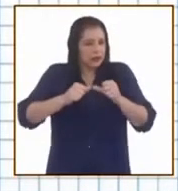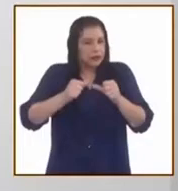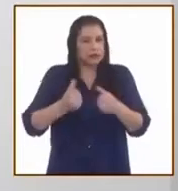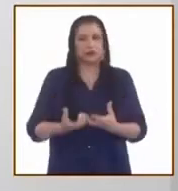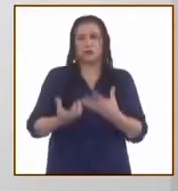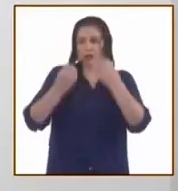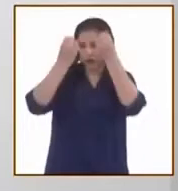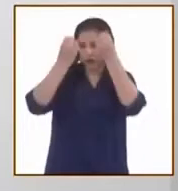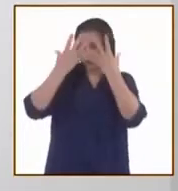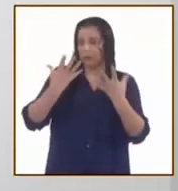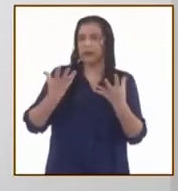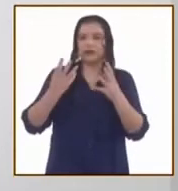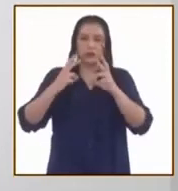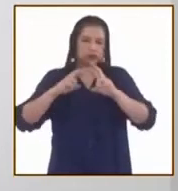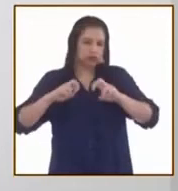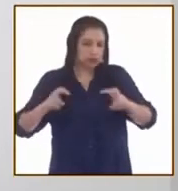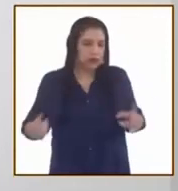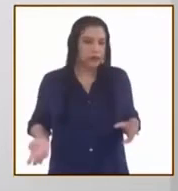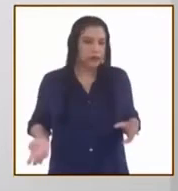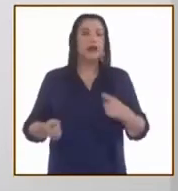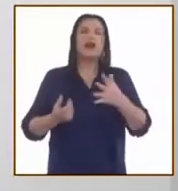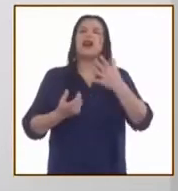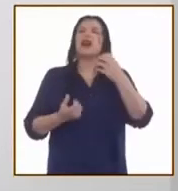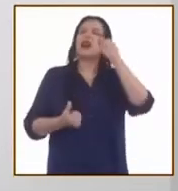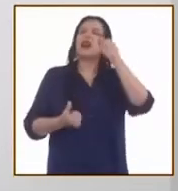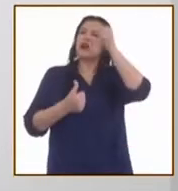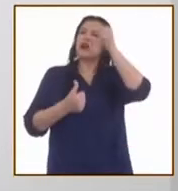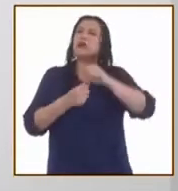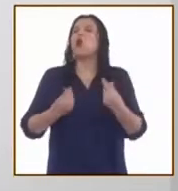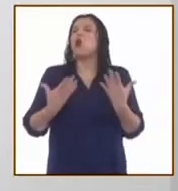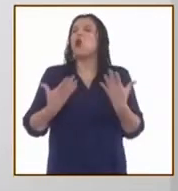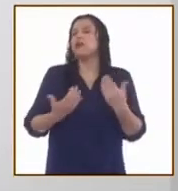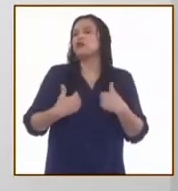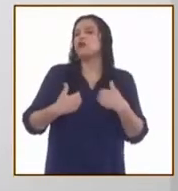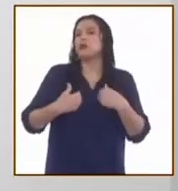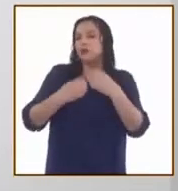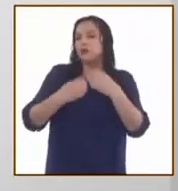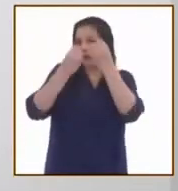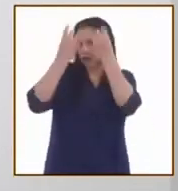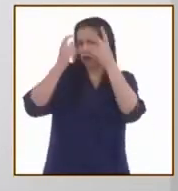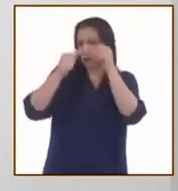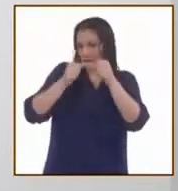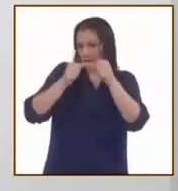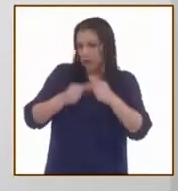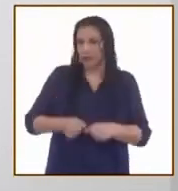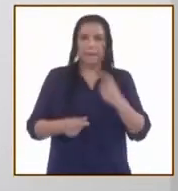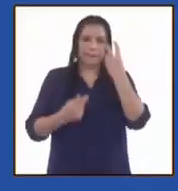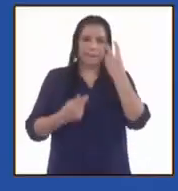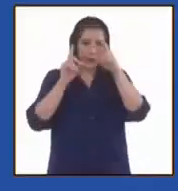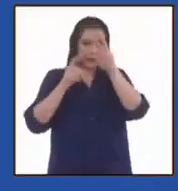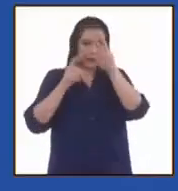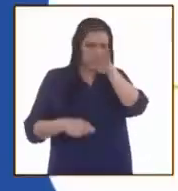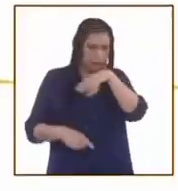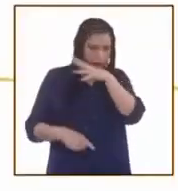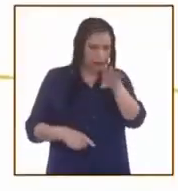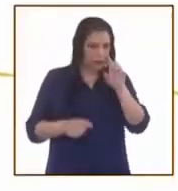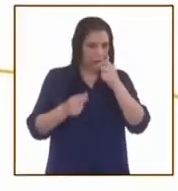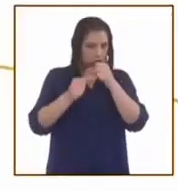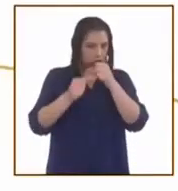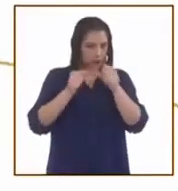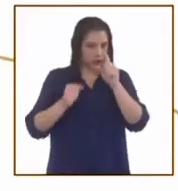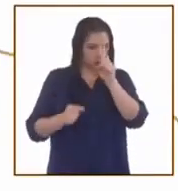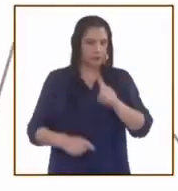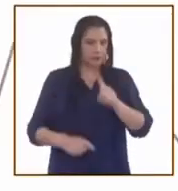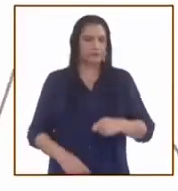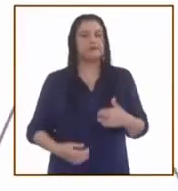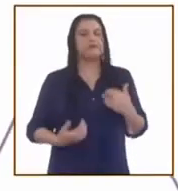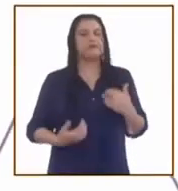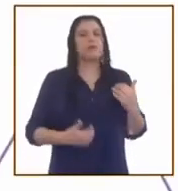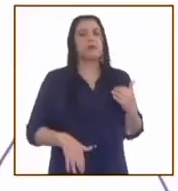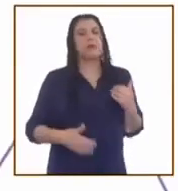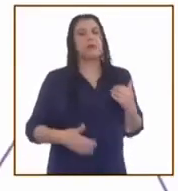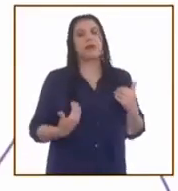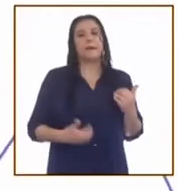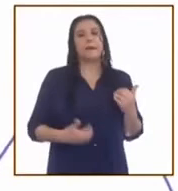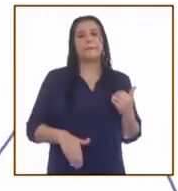indagación. Recordemos cómo obtuvimos los datos. Veamos la tabla número 1.